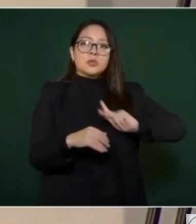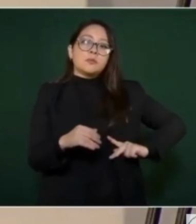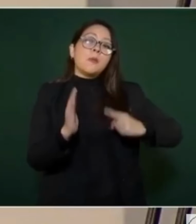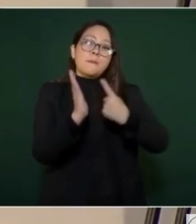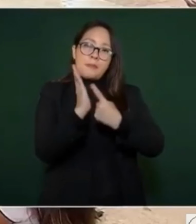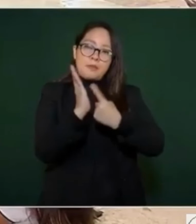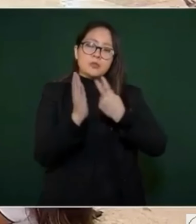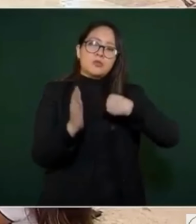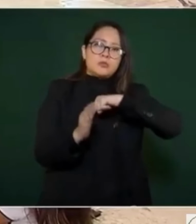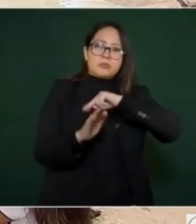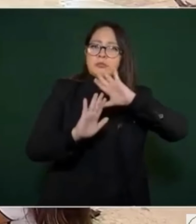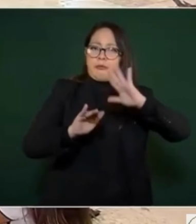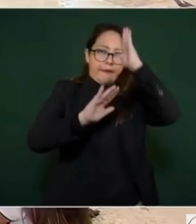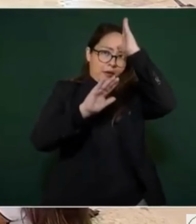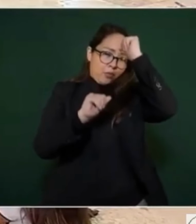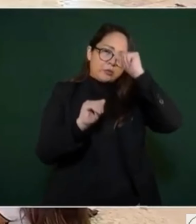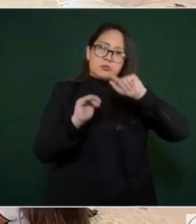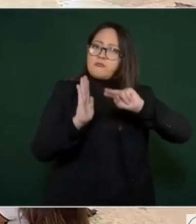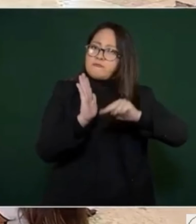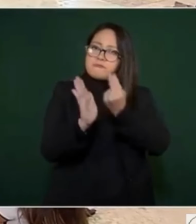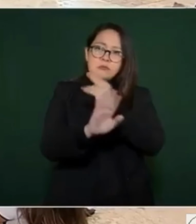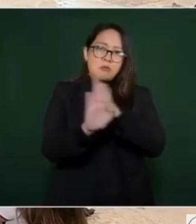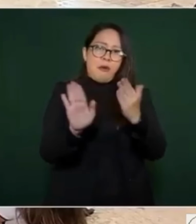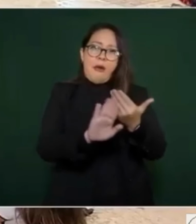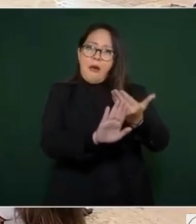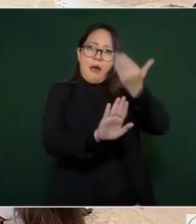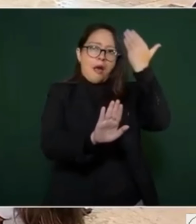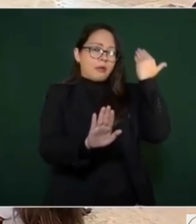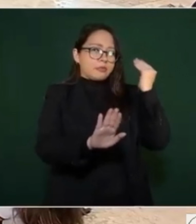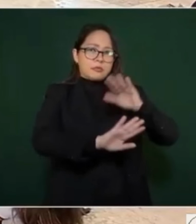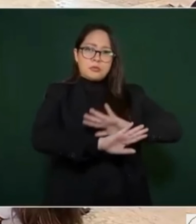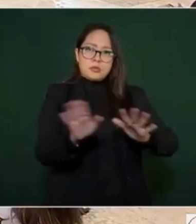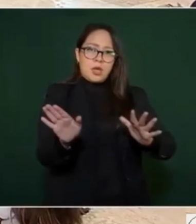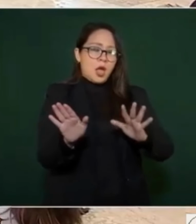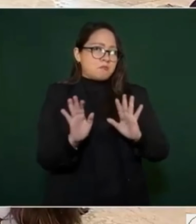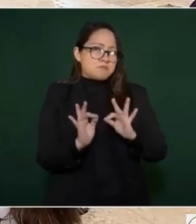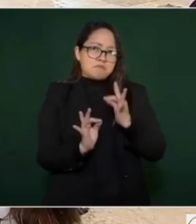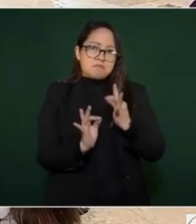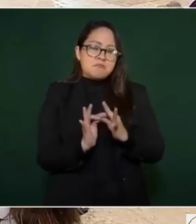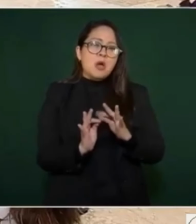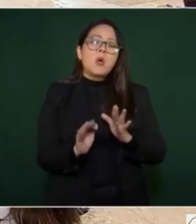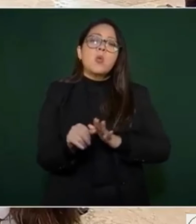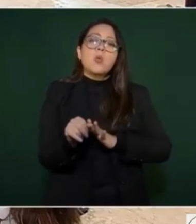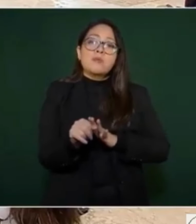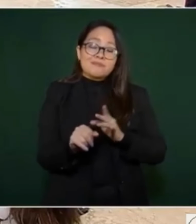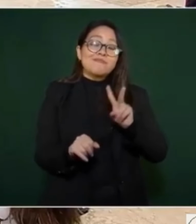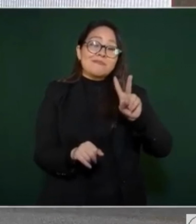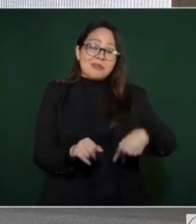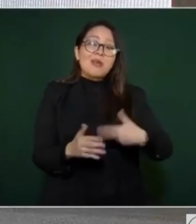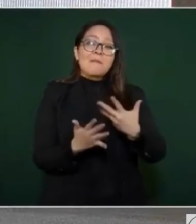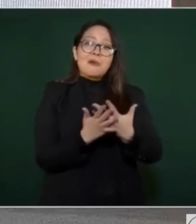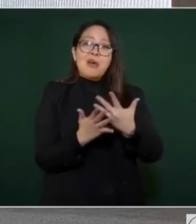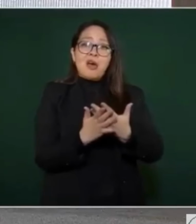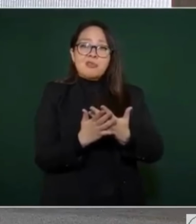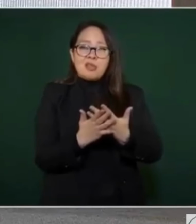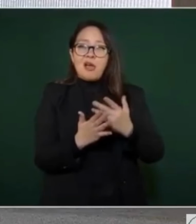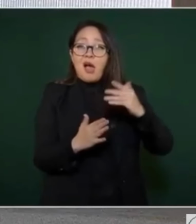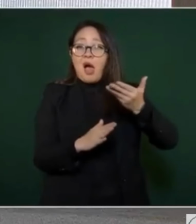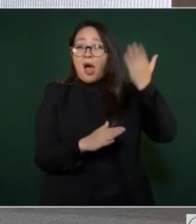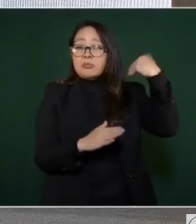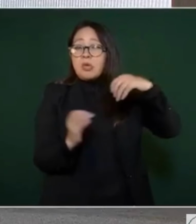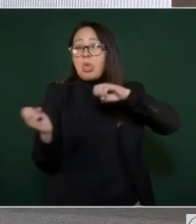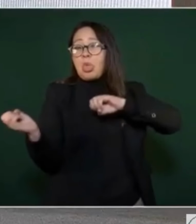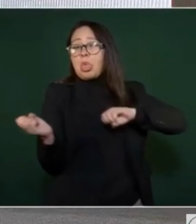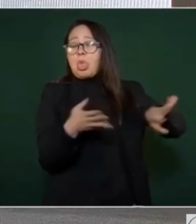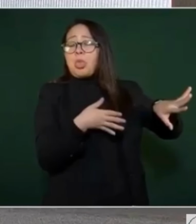un convenio que ya estaba hecho desde antes que llegáramos y efectivamente era un penal abandonado,